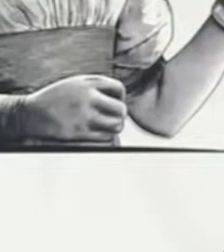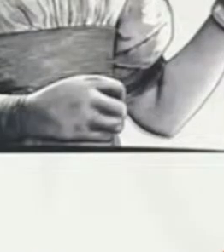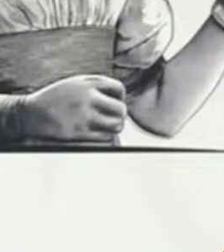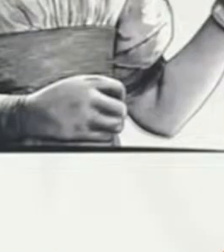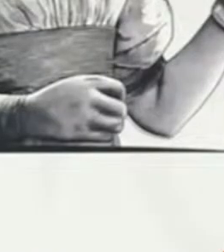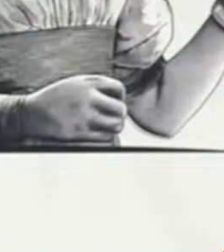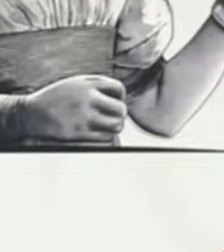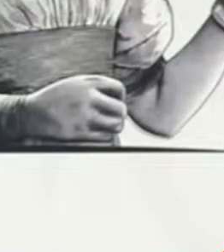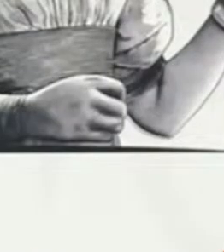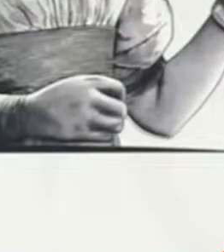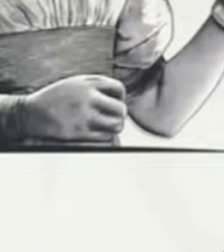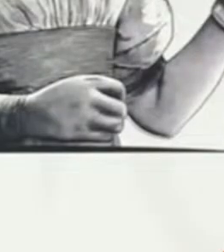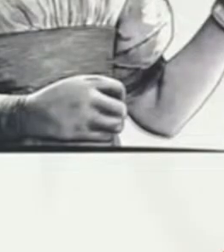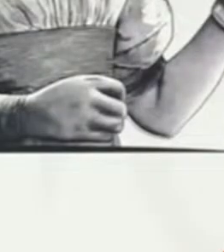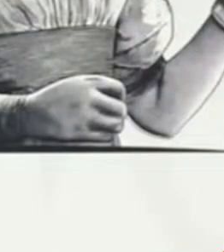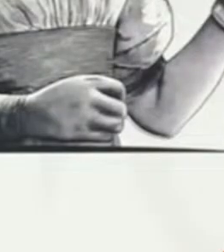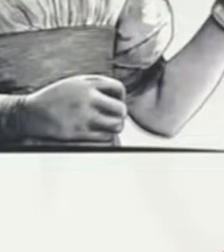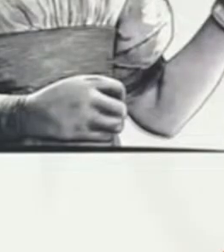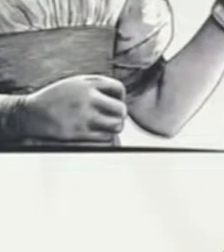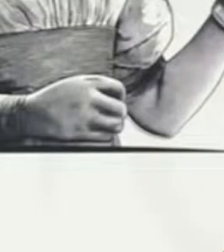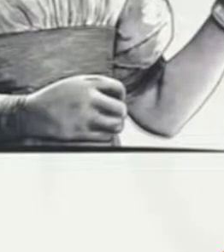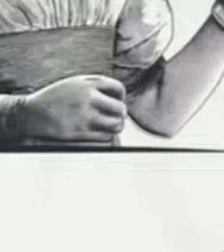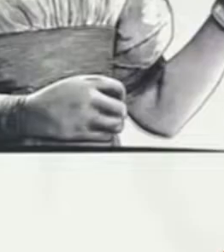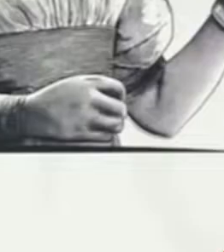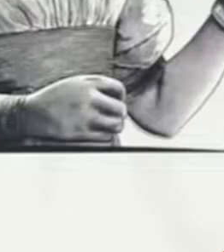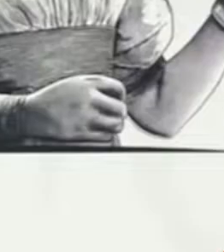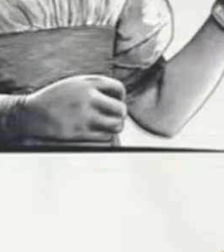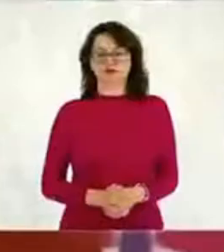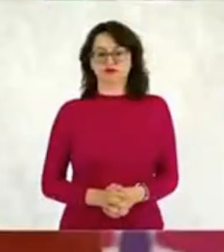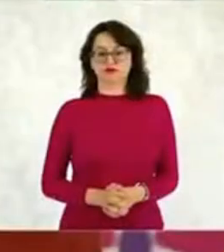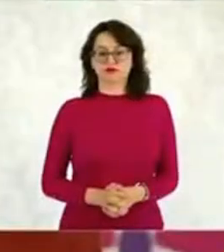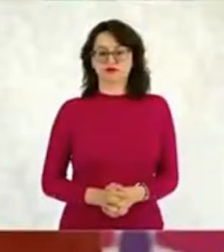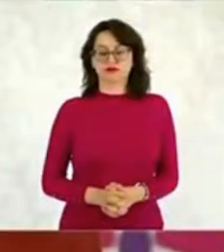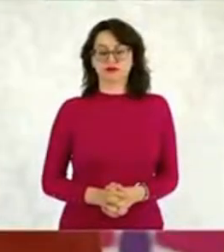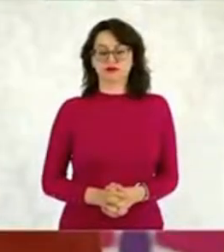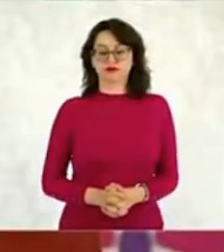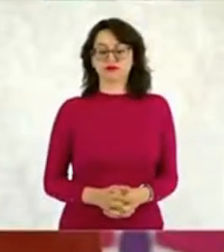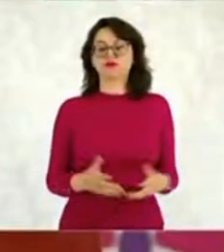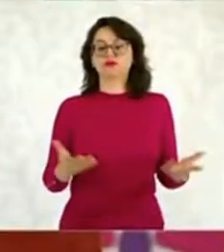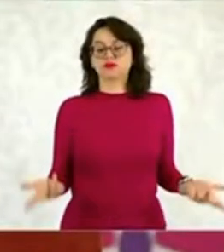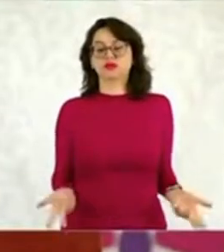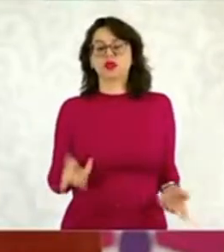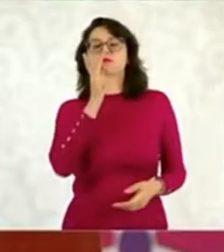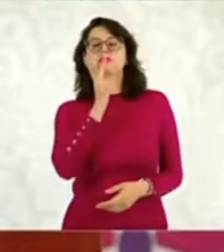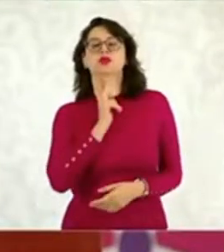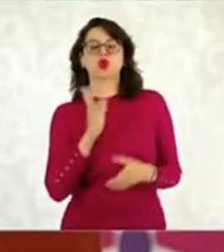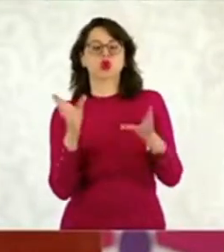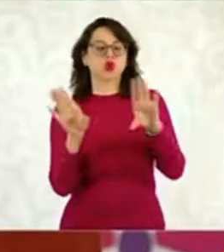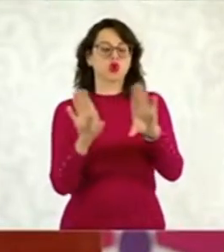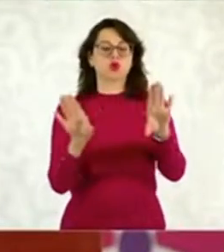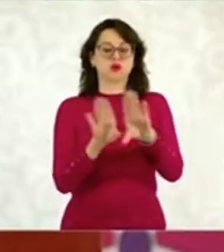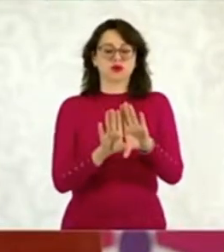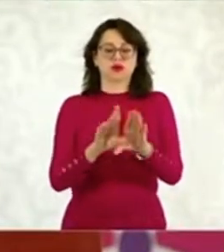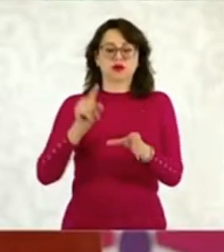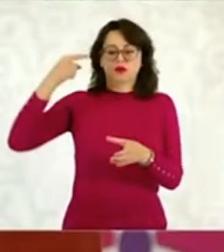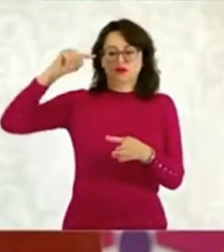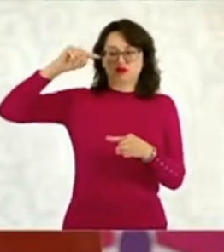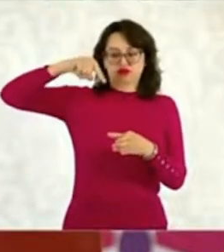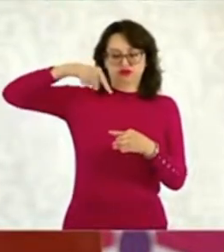Entonces normalmente se inyecta gas, el propio gas que sale se inyecta de nuevo para que haya más presión y pueda salir el